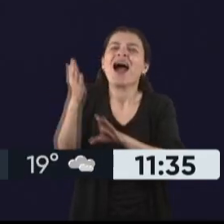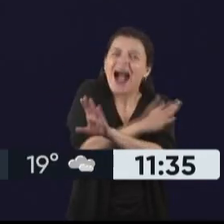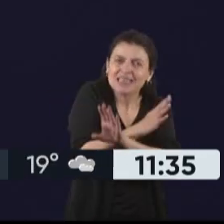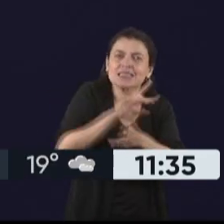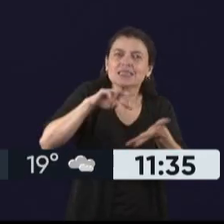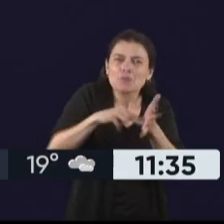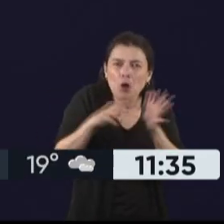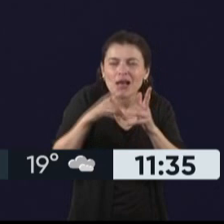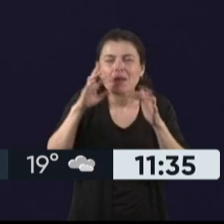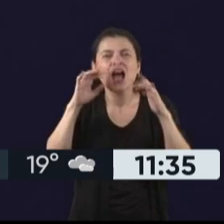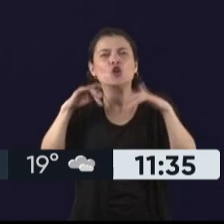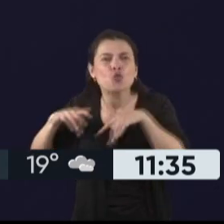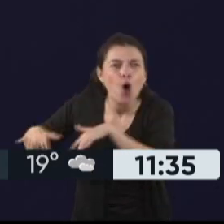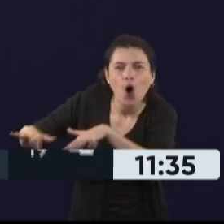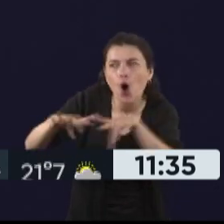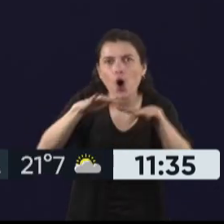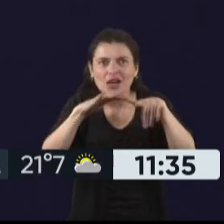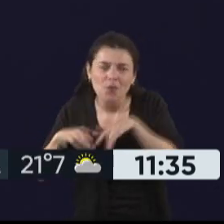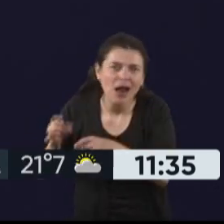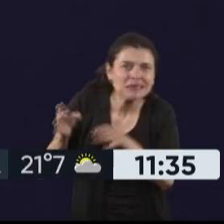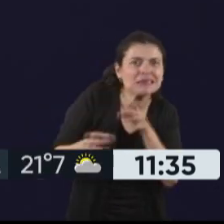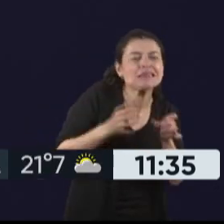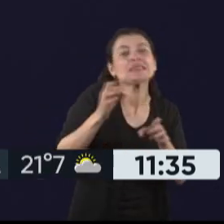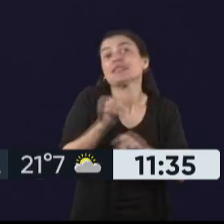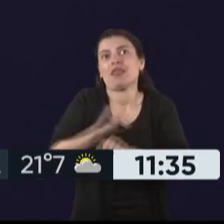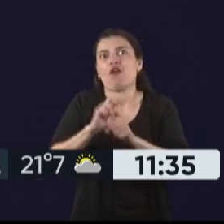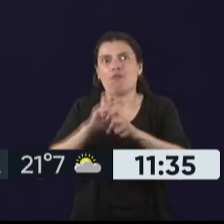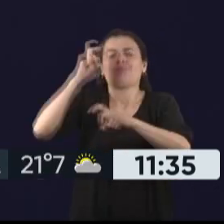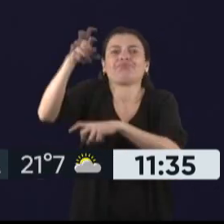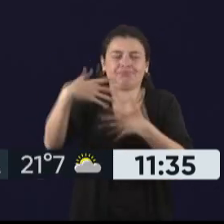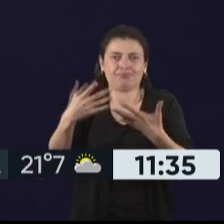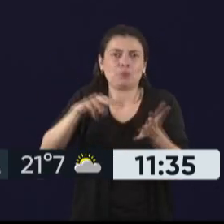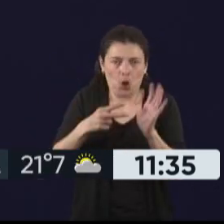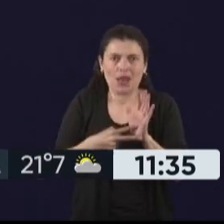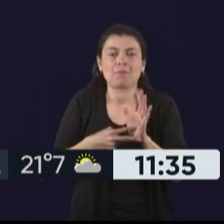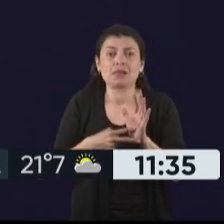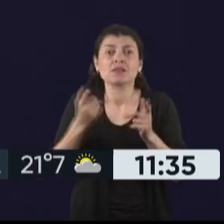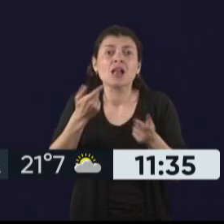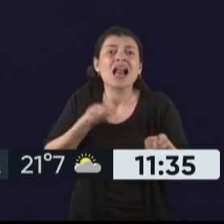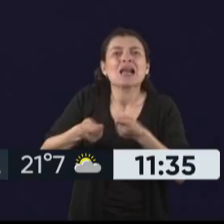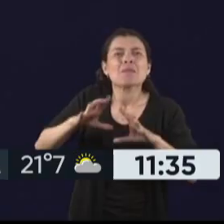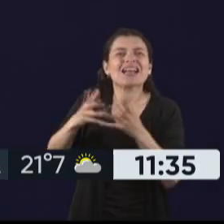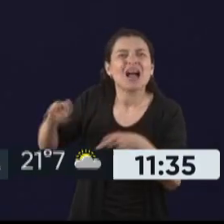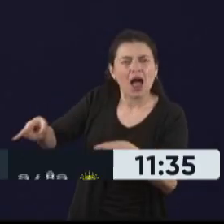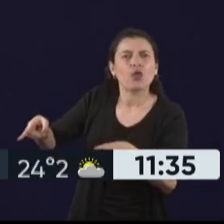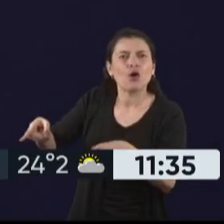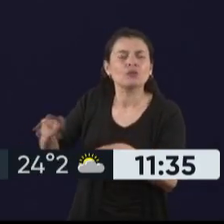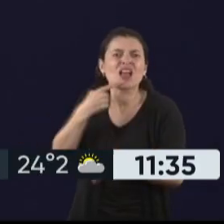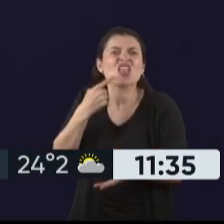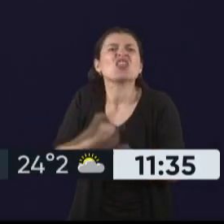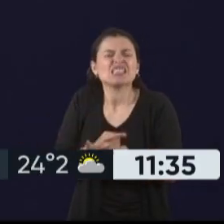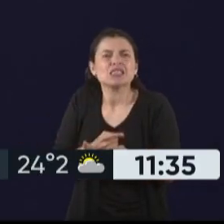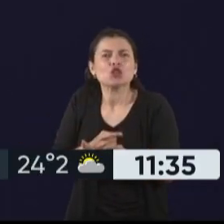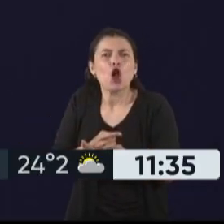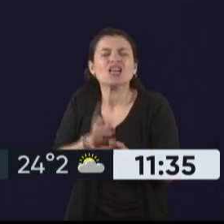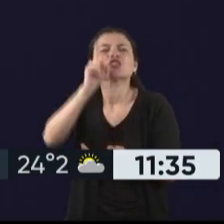realidad siempre toma decisiones, pero digo, me baso en este punto de la República Argentina, el mercado toma decisiones mirando lo que